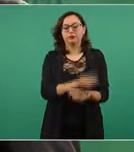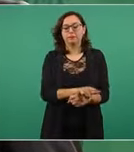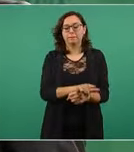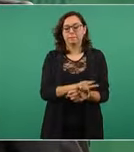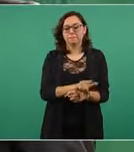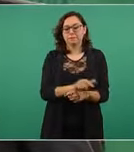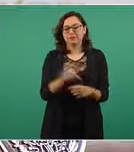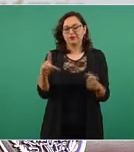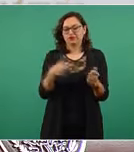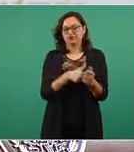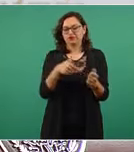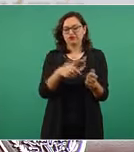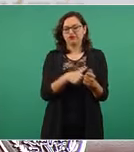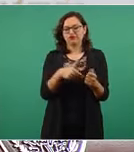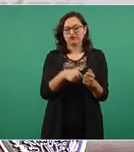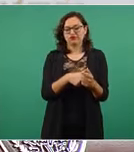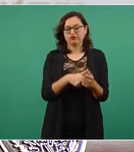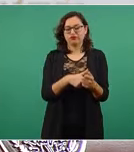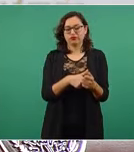que